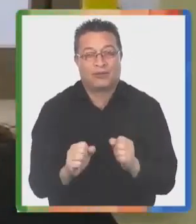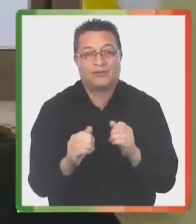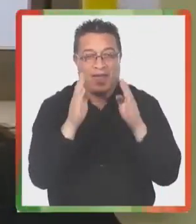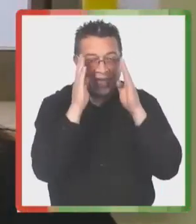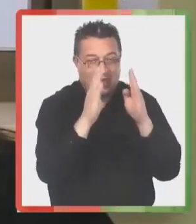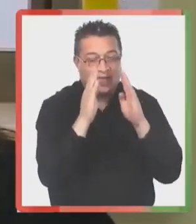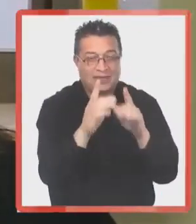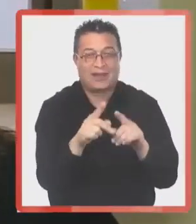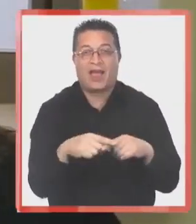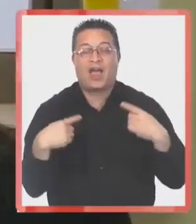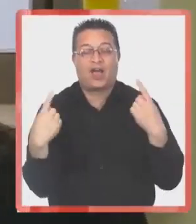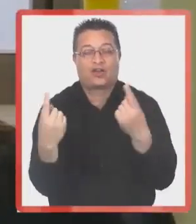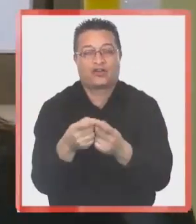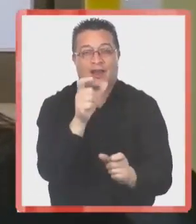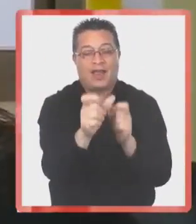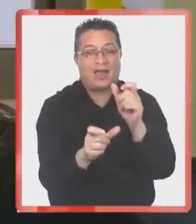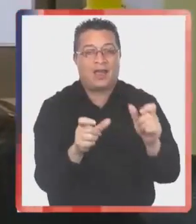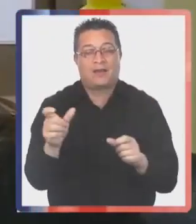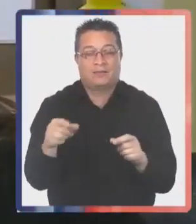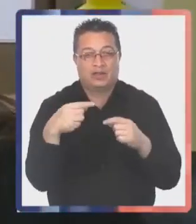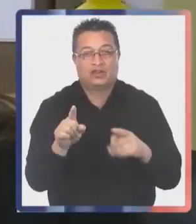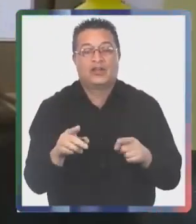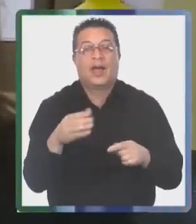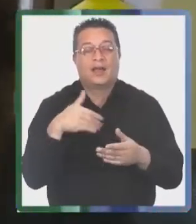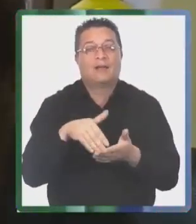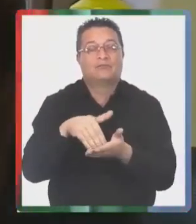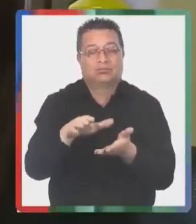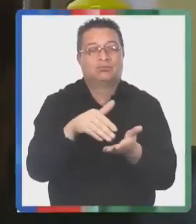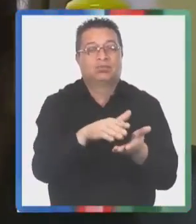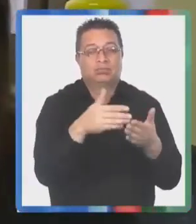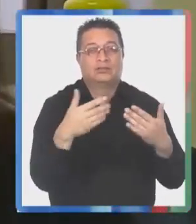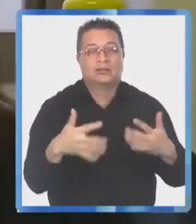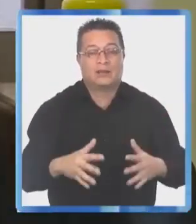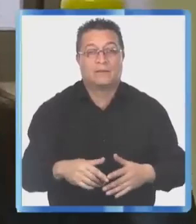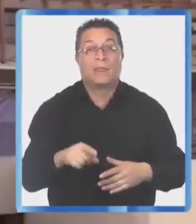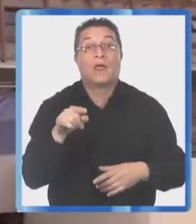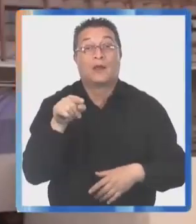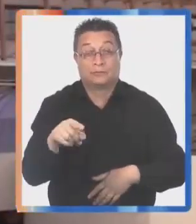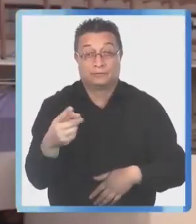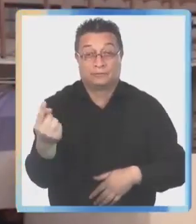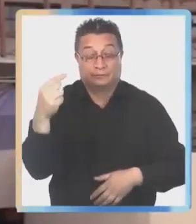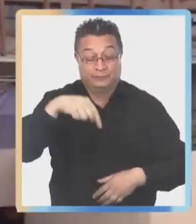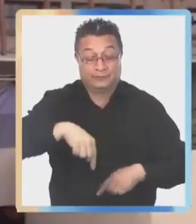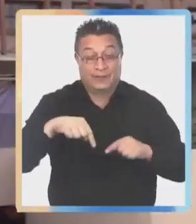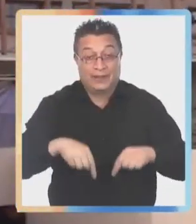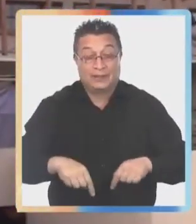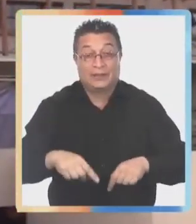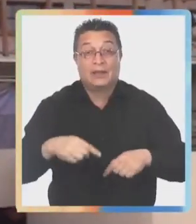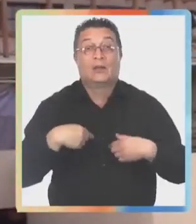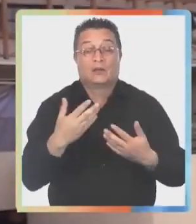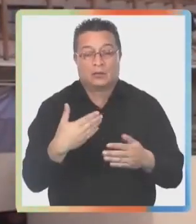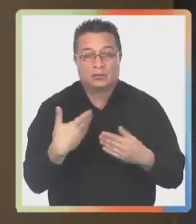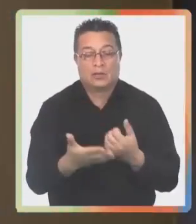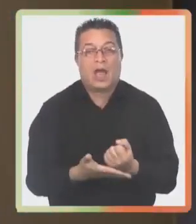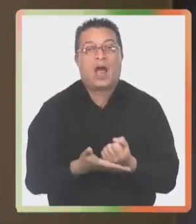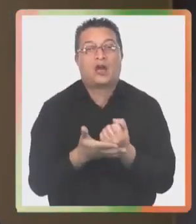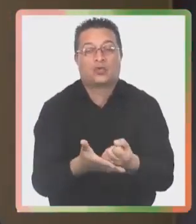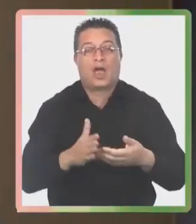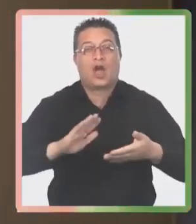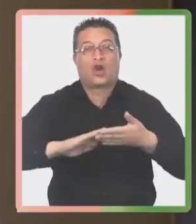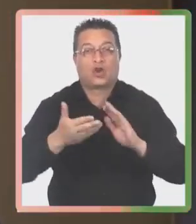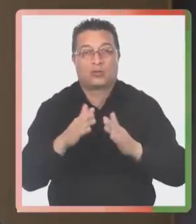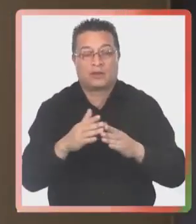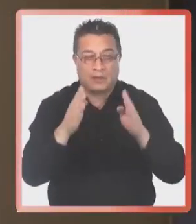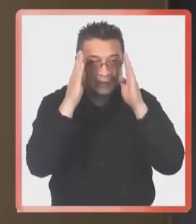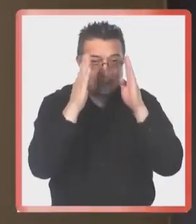solución y poder atender a toda esta brecha de pacientes que se nos estaba quedando en rechazos. Nosotros venimos aquí a hacer un